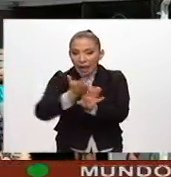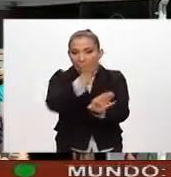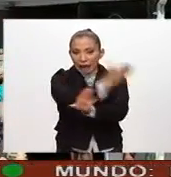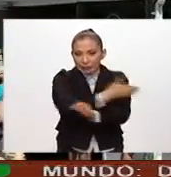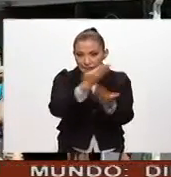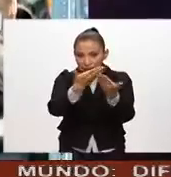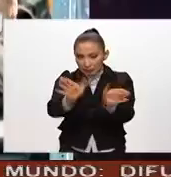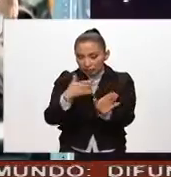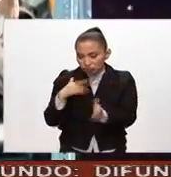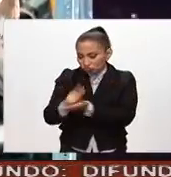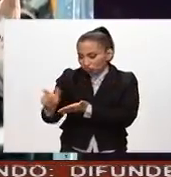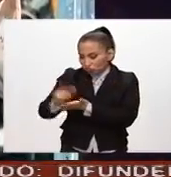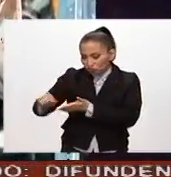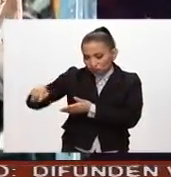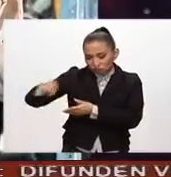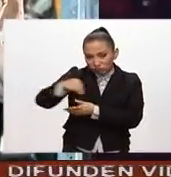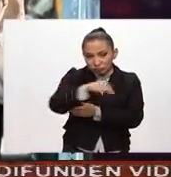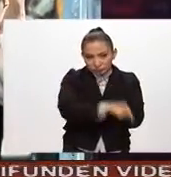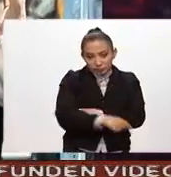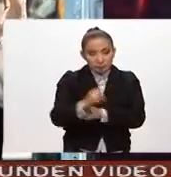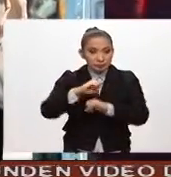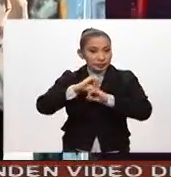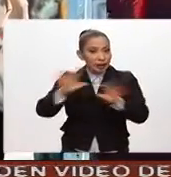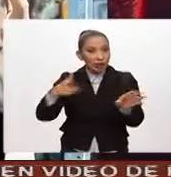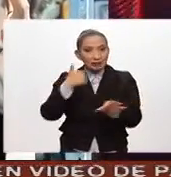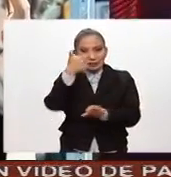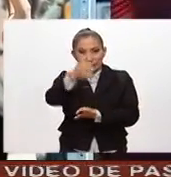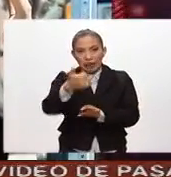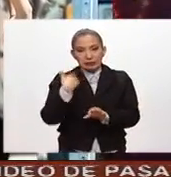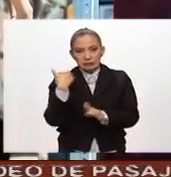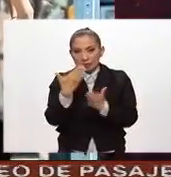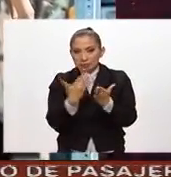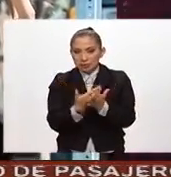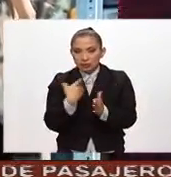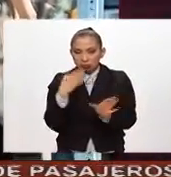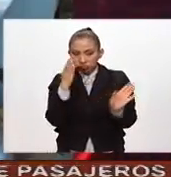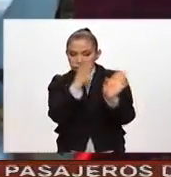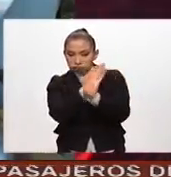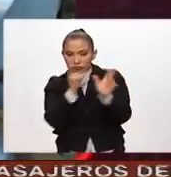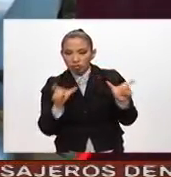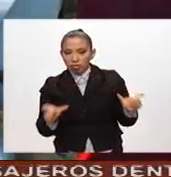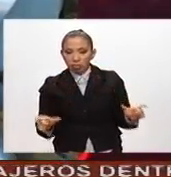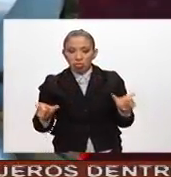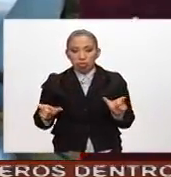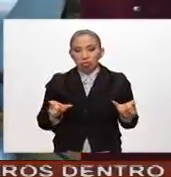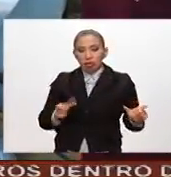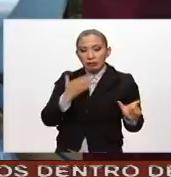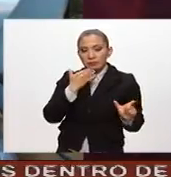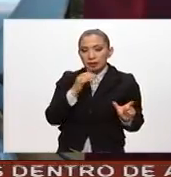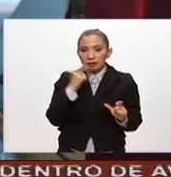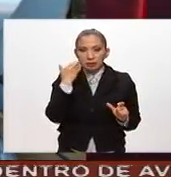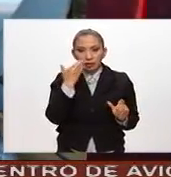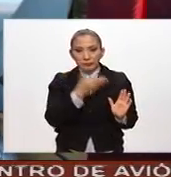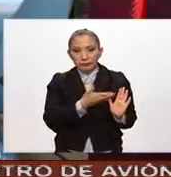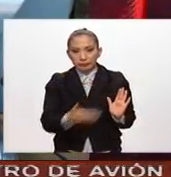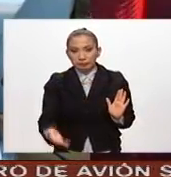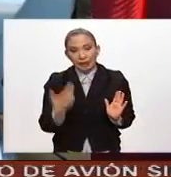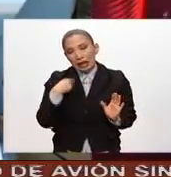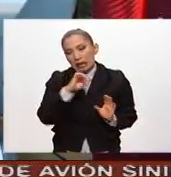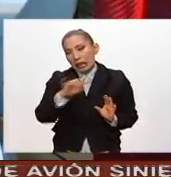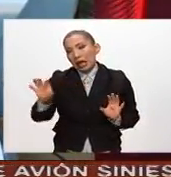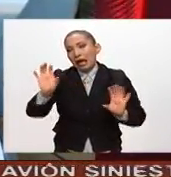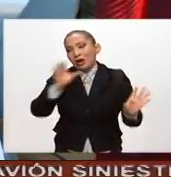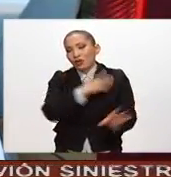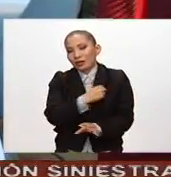de abrir. Esto sí, por supuesto, los 6 agentes del servicio secreto la cuidan pues todo el tiempo. Es la